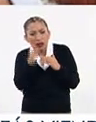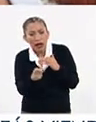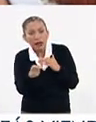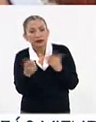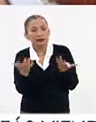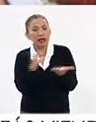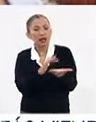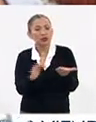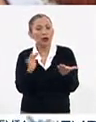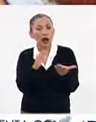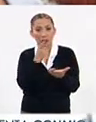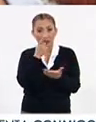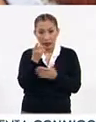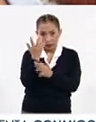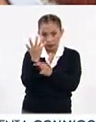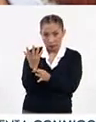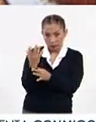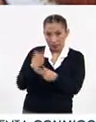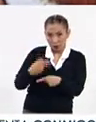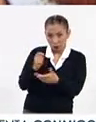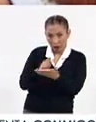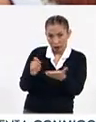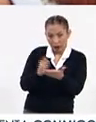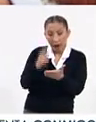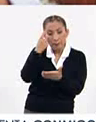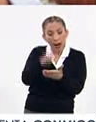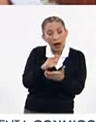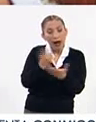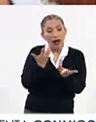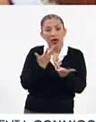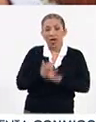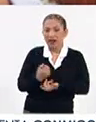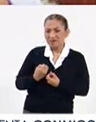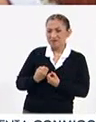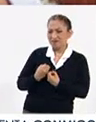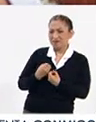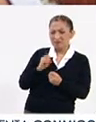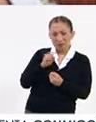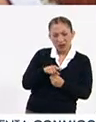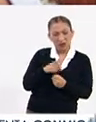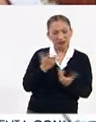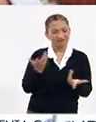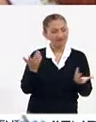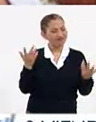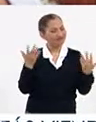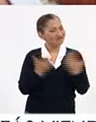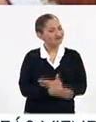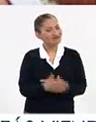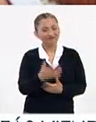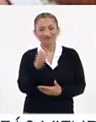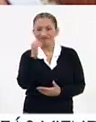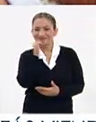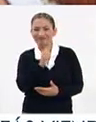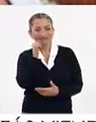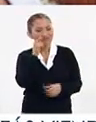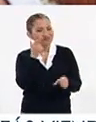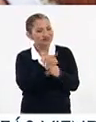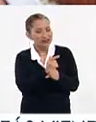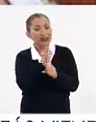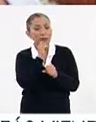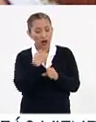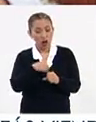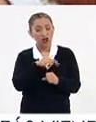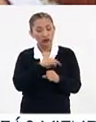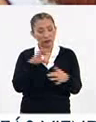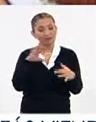la lectura, como lo dice el propio autor, para desencantarnos de la misma y darnos cuenta al final, que también nosotros